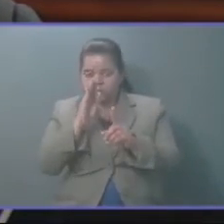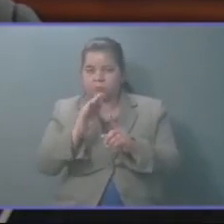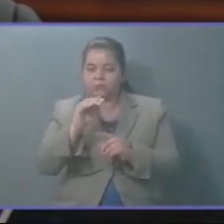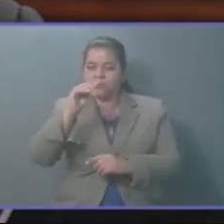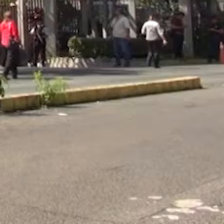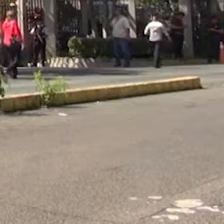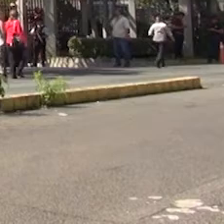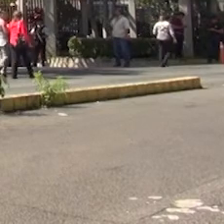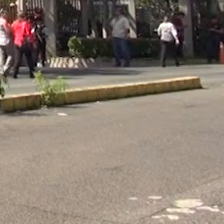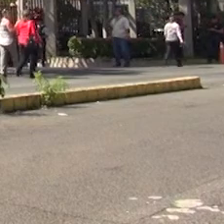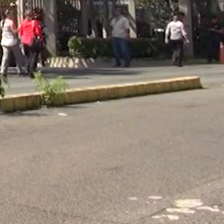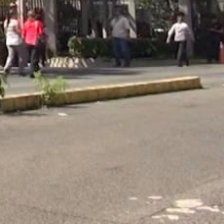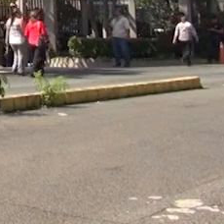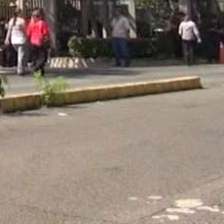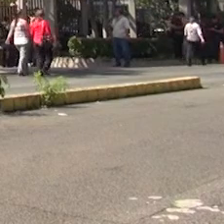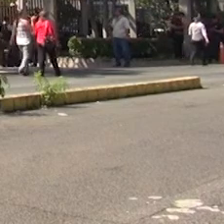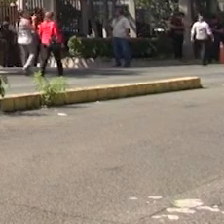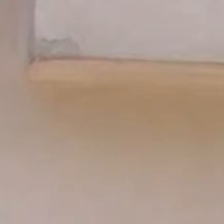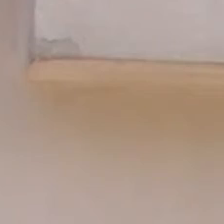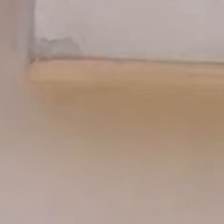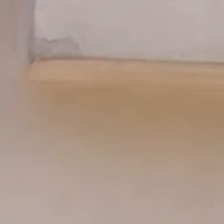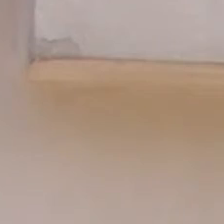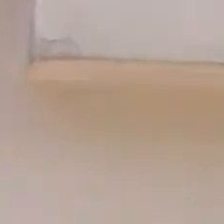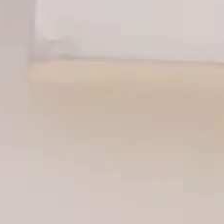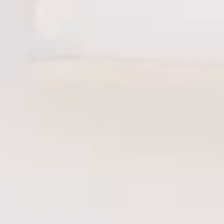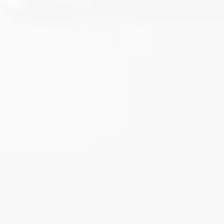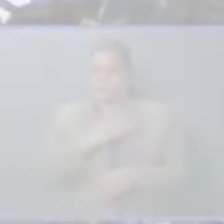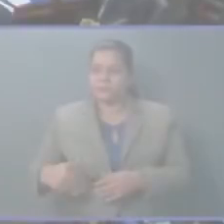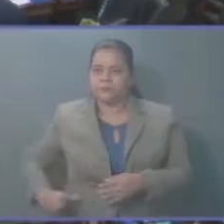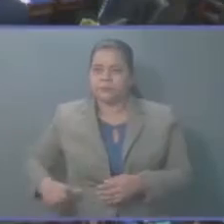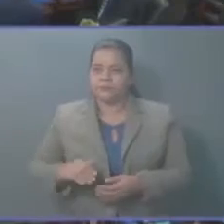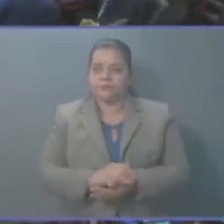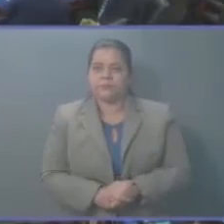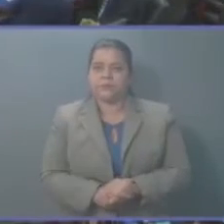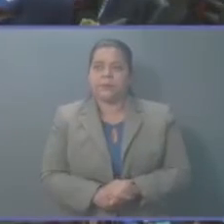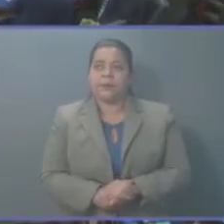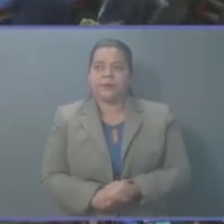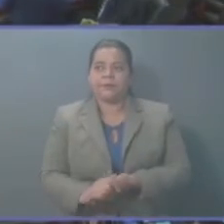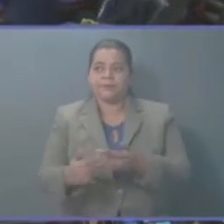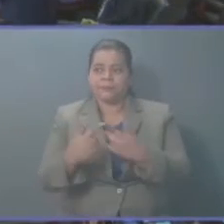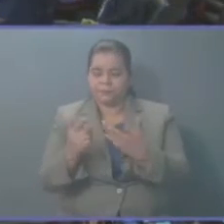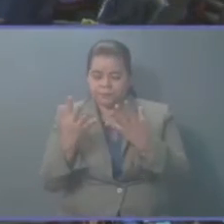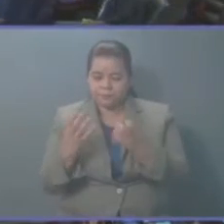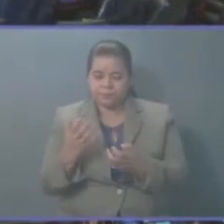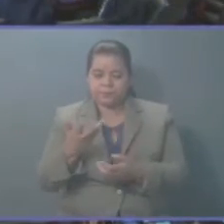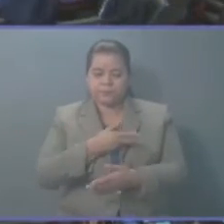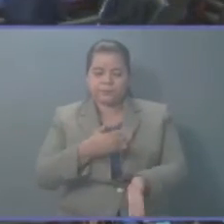Constitucionales para discutir reformas a la Ley Orgánica Judicial. So- solicitarle también